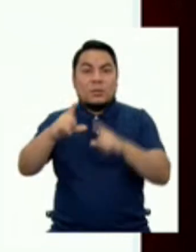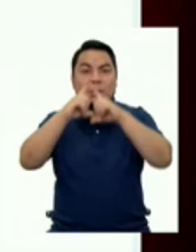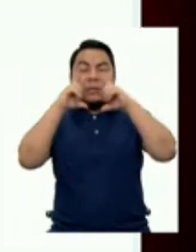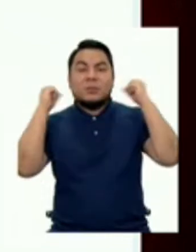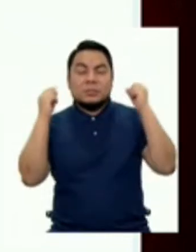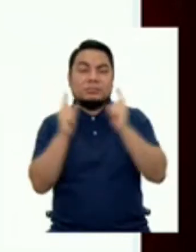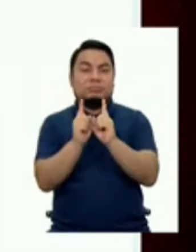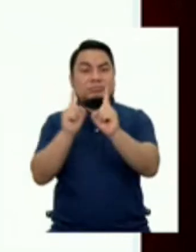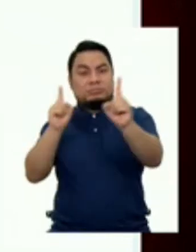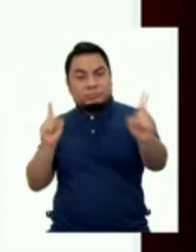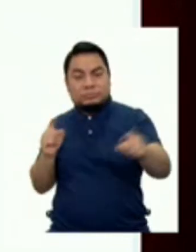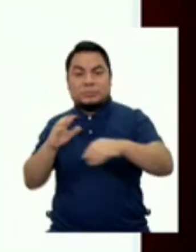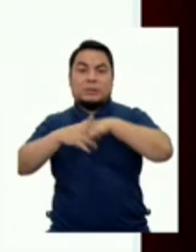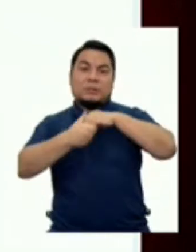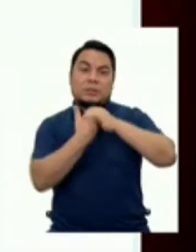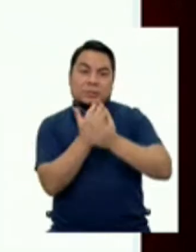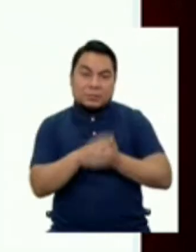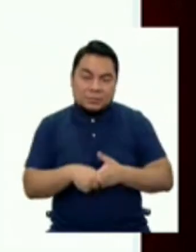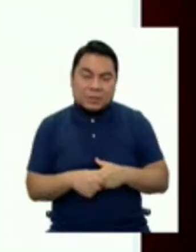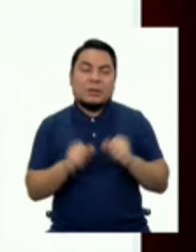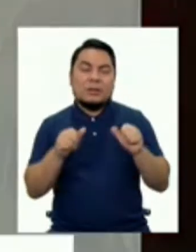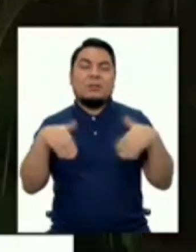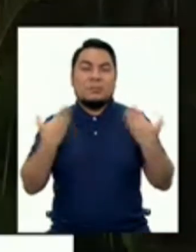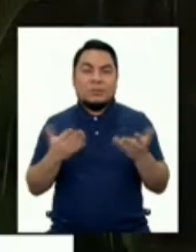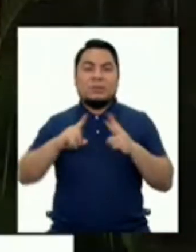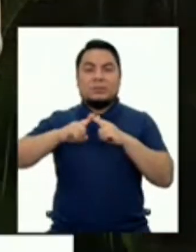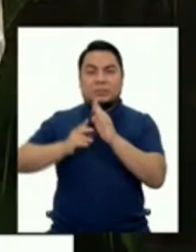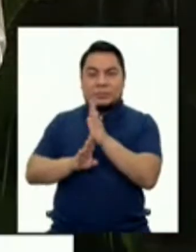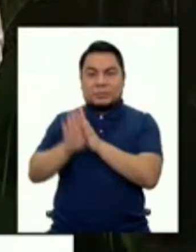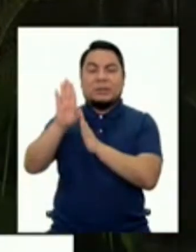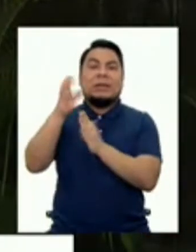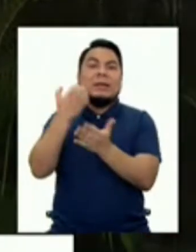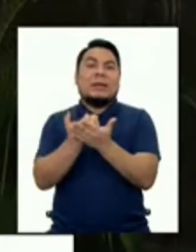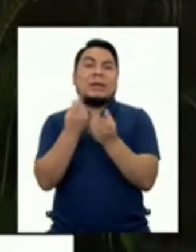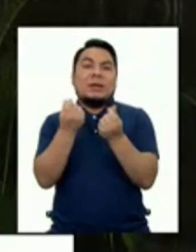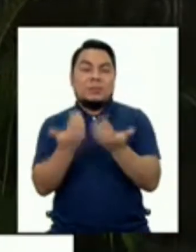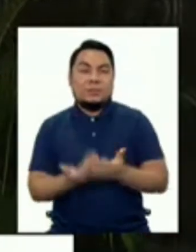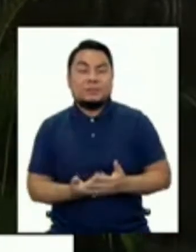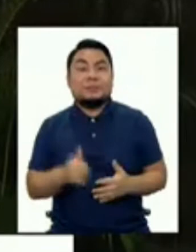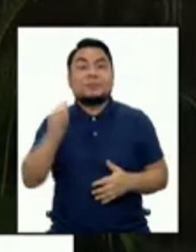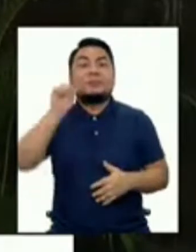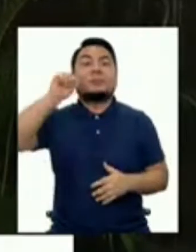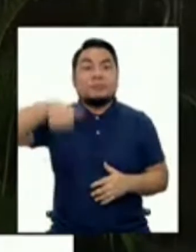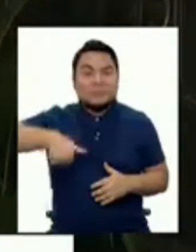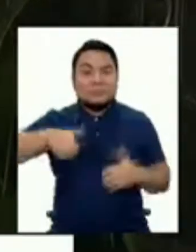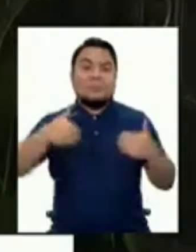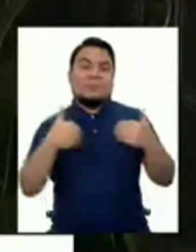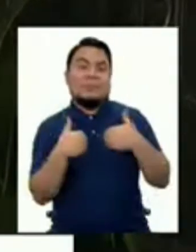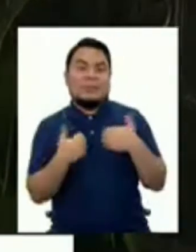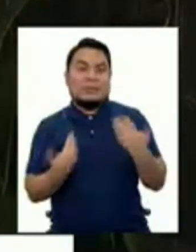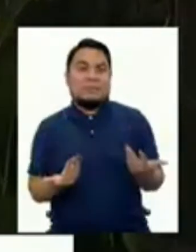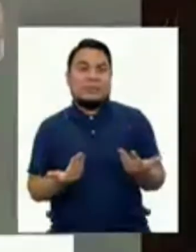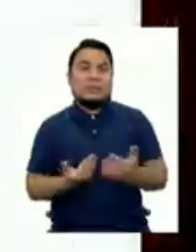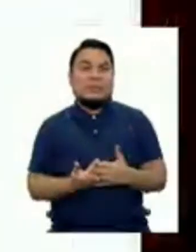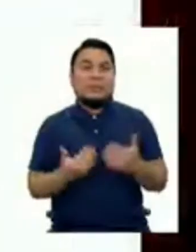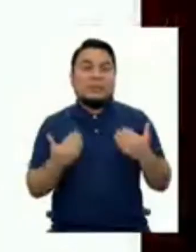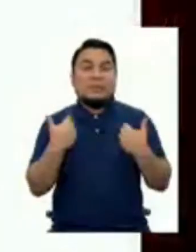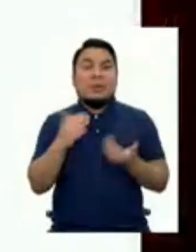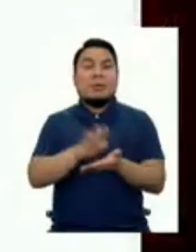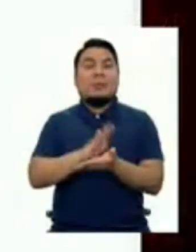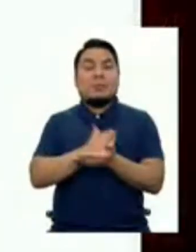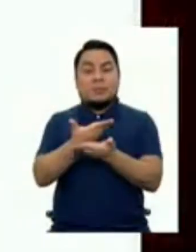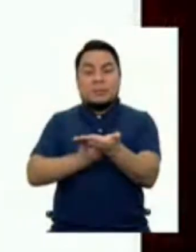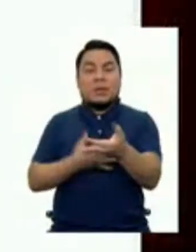mascarilla, distanciamientos, higiene, poder reactivar la economía. Mañana tenemos el